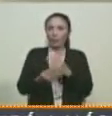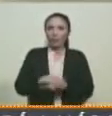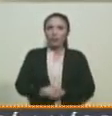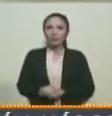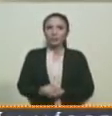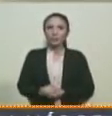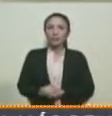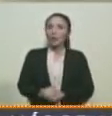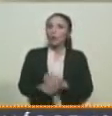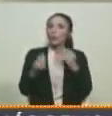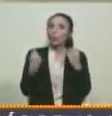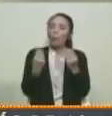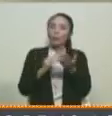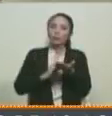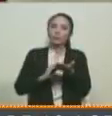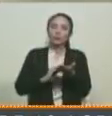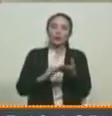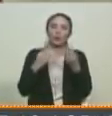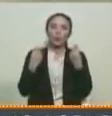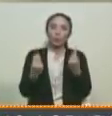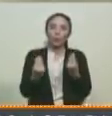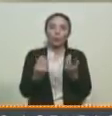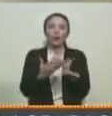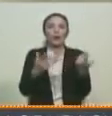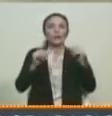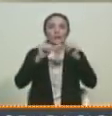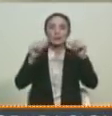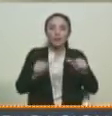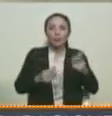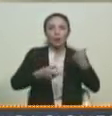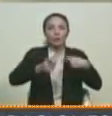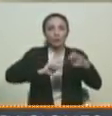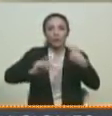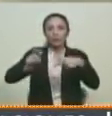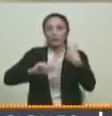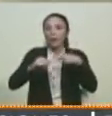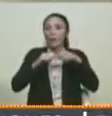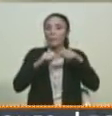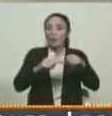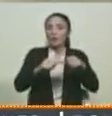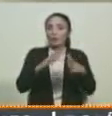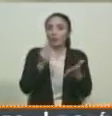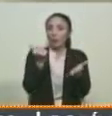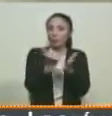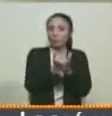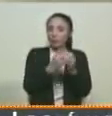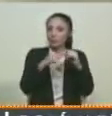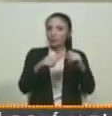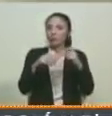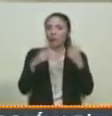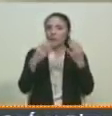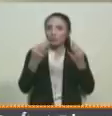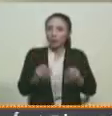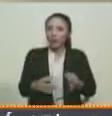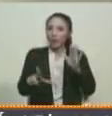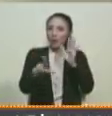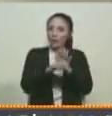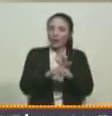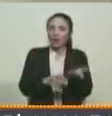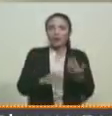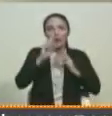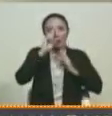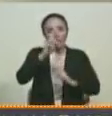¿Cómo desmontar eso? Sustituirlo por un sistema de distribución y fijación de precios estable, legal,